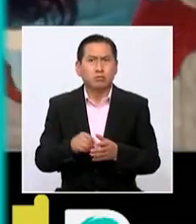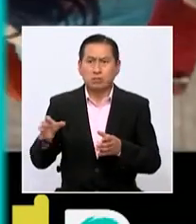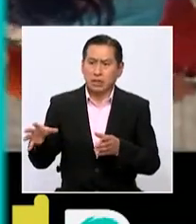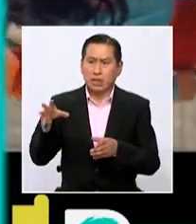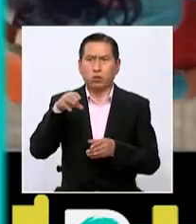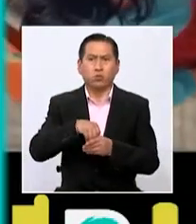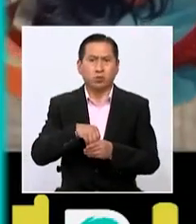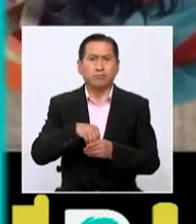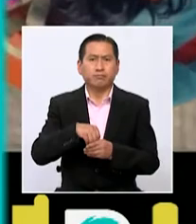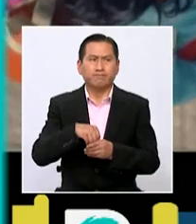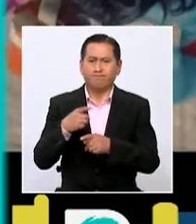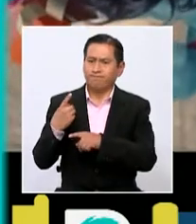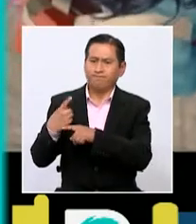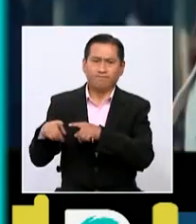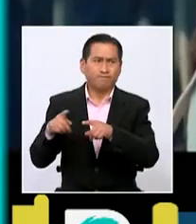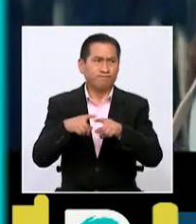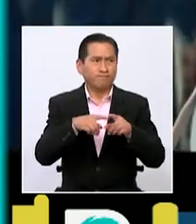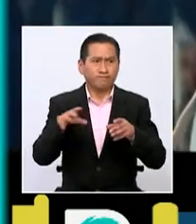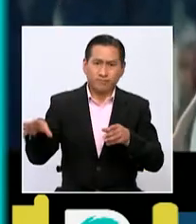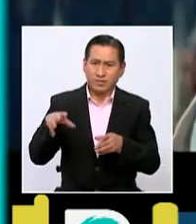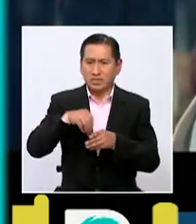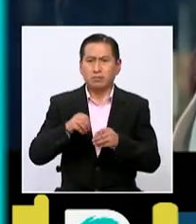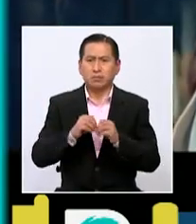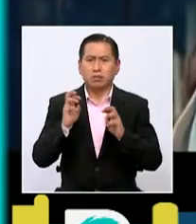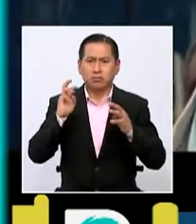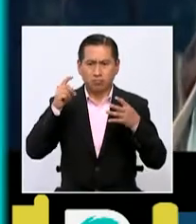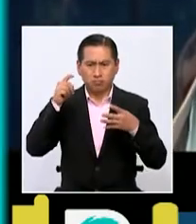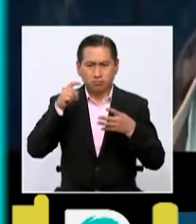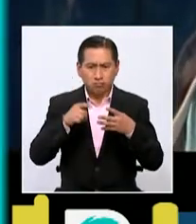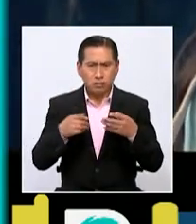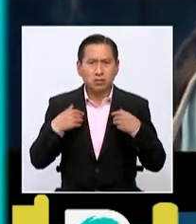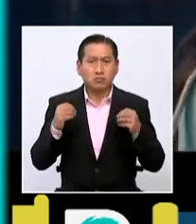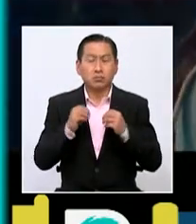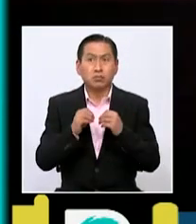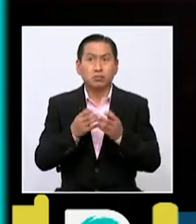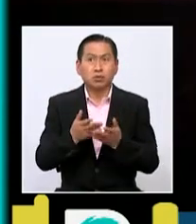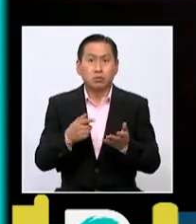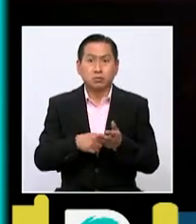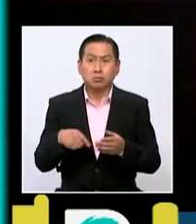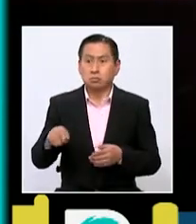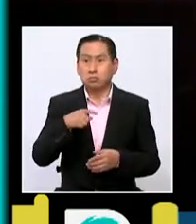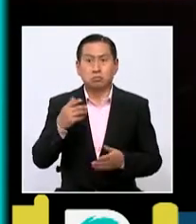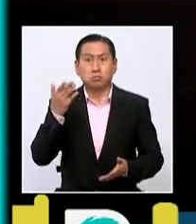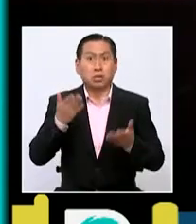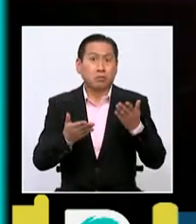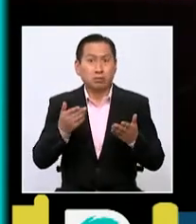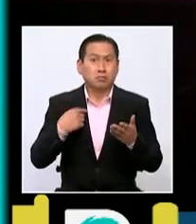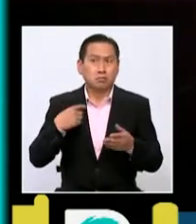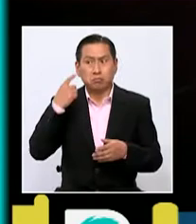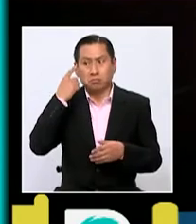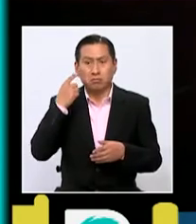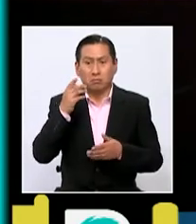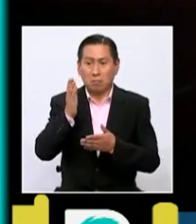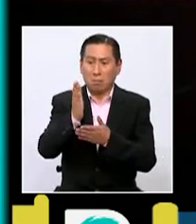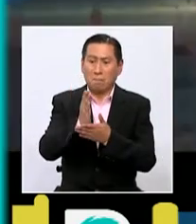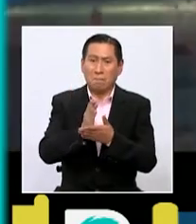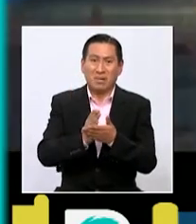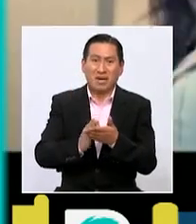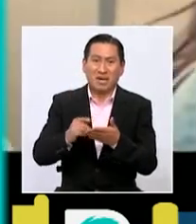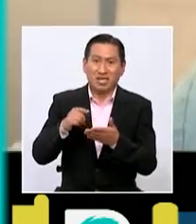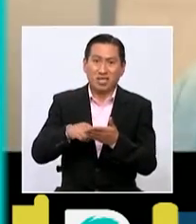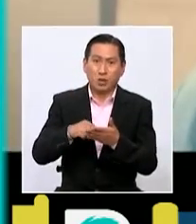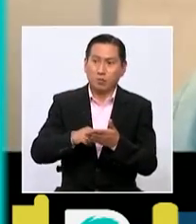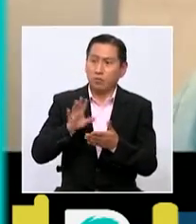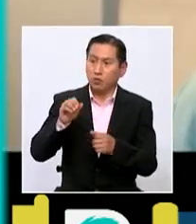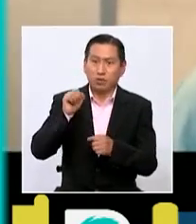incluir. La diversidad y la inclusión creo que son elementos que solamente te quitan una pequeña parte del